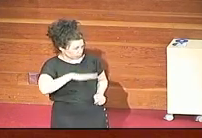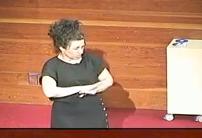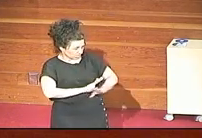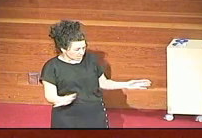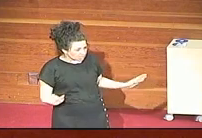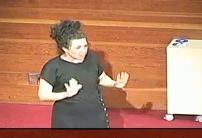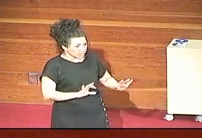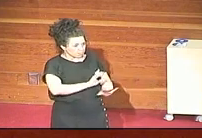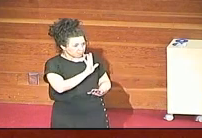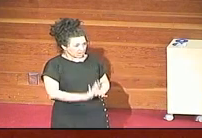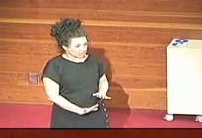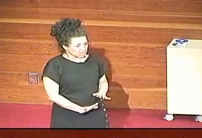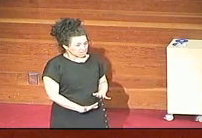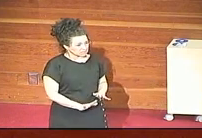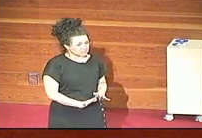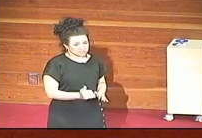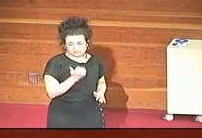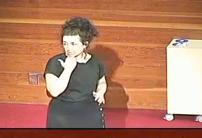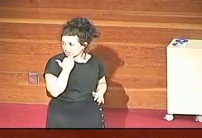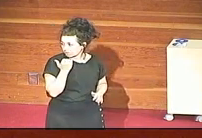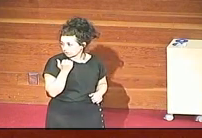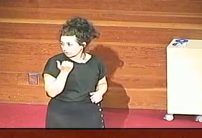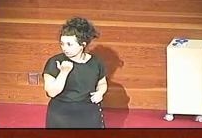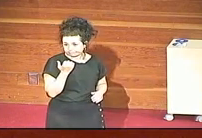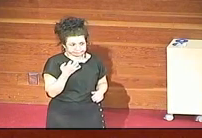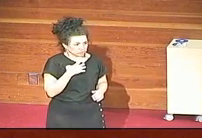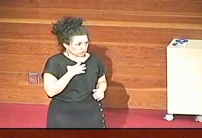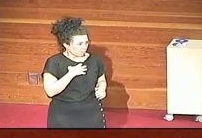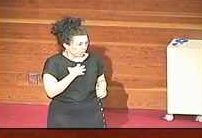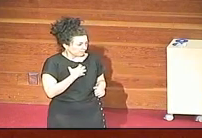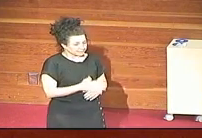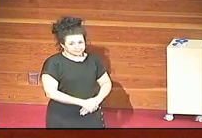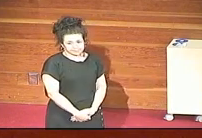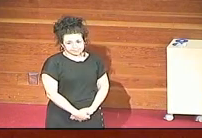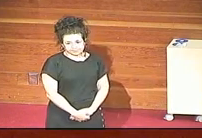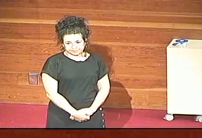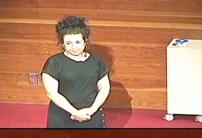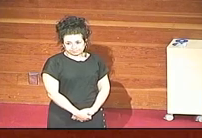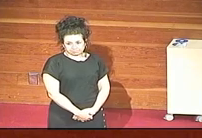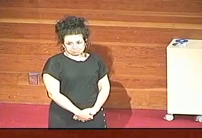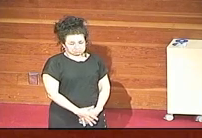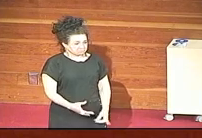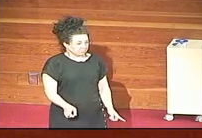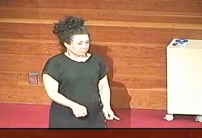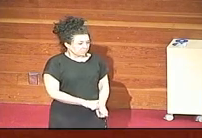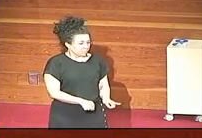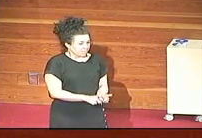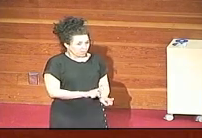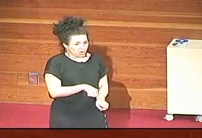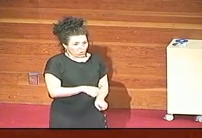que y es algo que ya no se puede vivir sin eso aunque sean unas horas